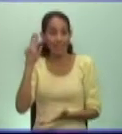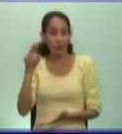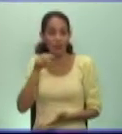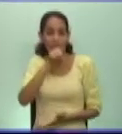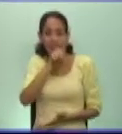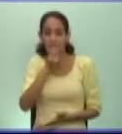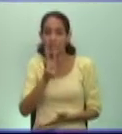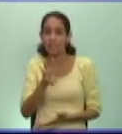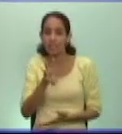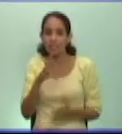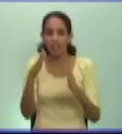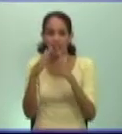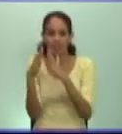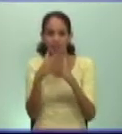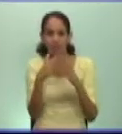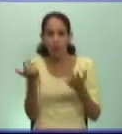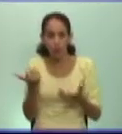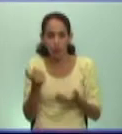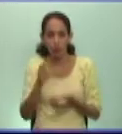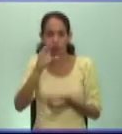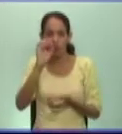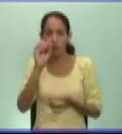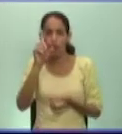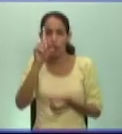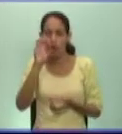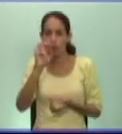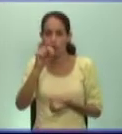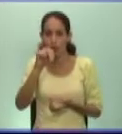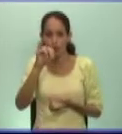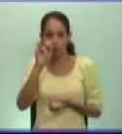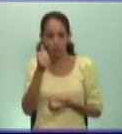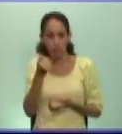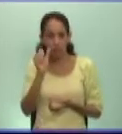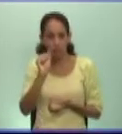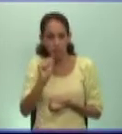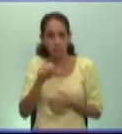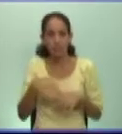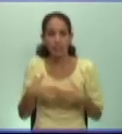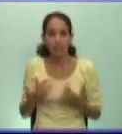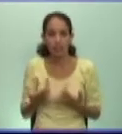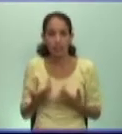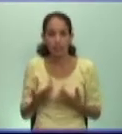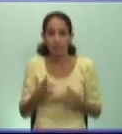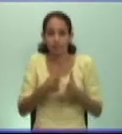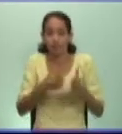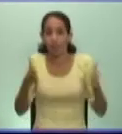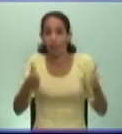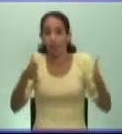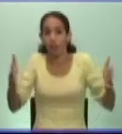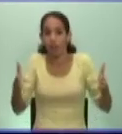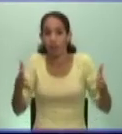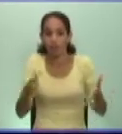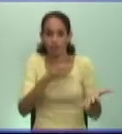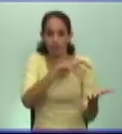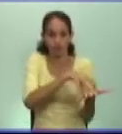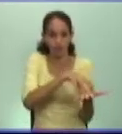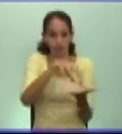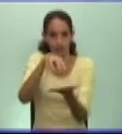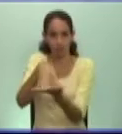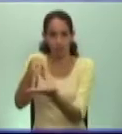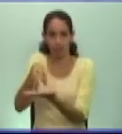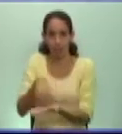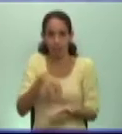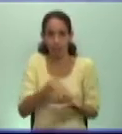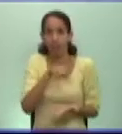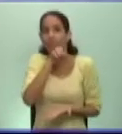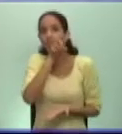necesitaban tierras para todo su desarrollo, tanto industrial como agrícola, y comienza toda su extensión hacia el oeste. Y